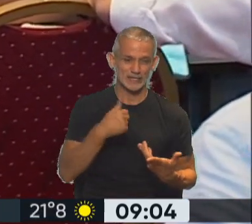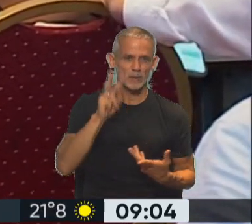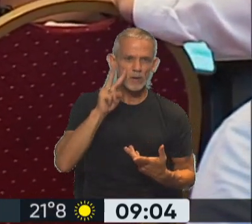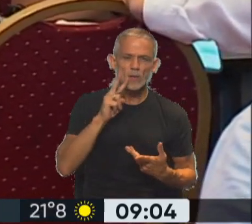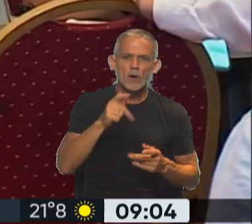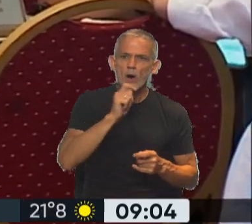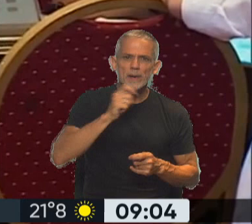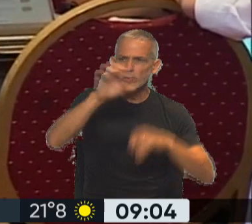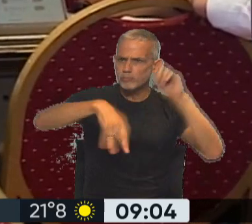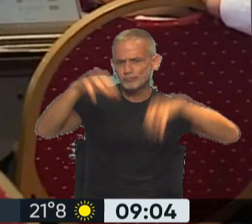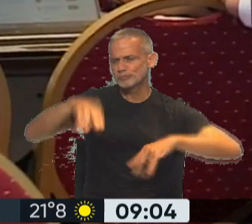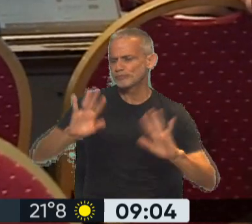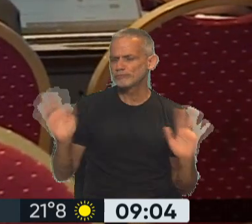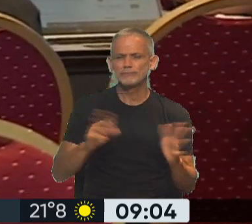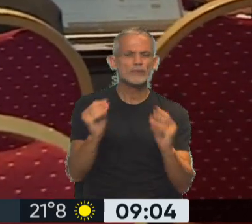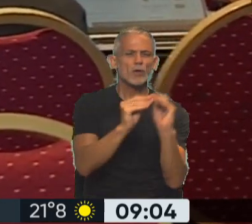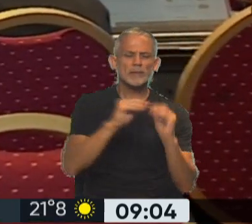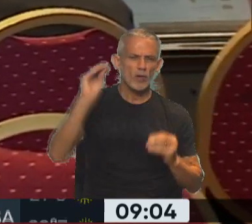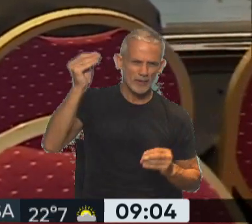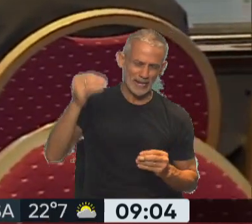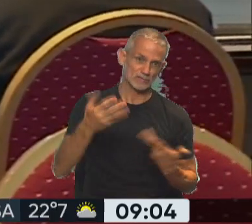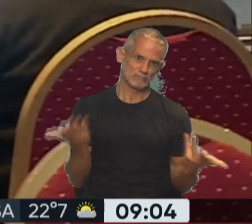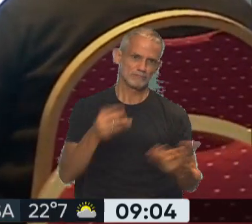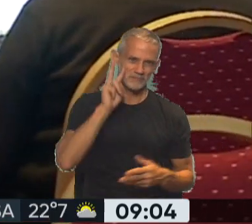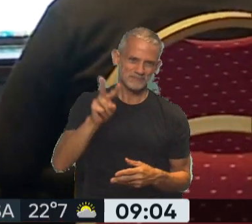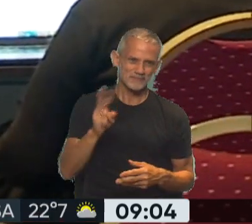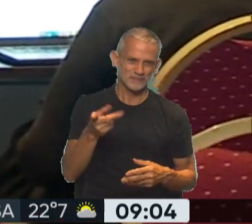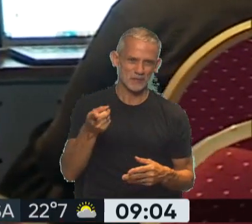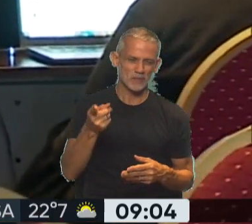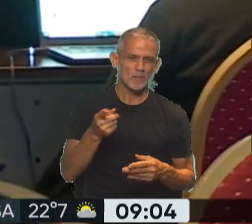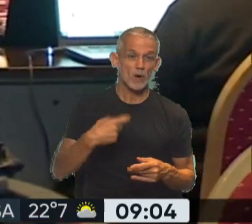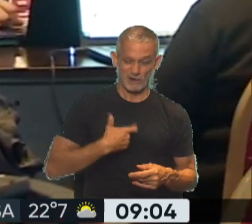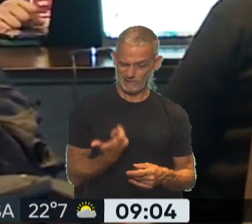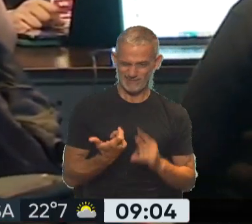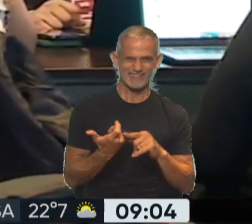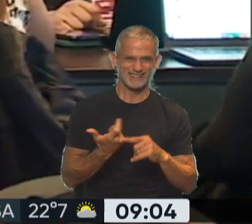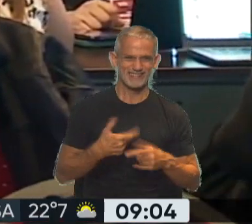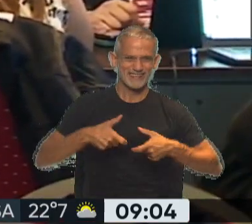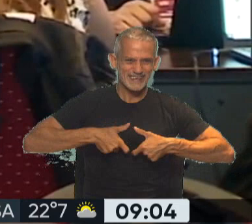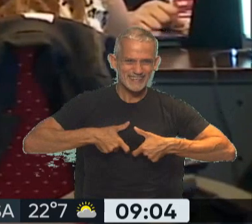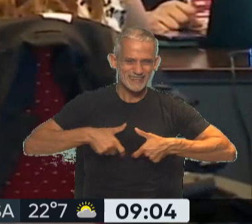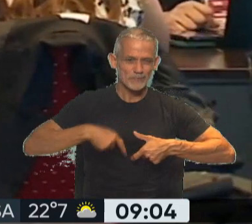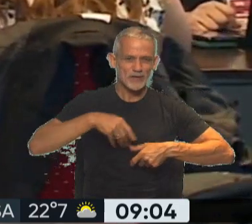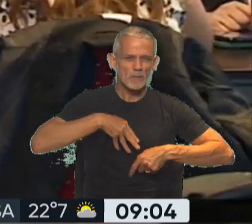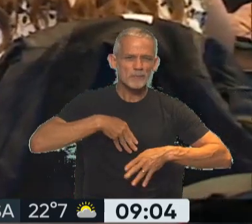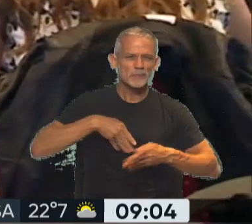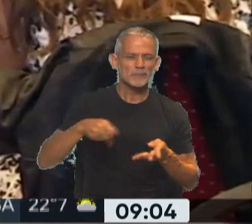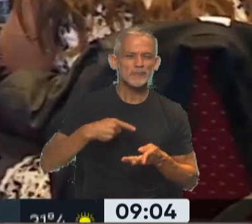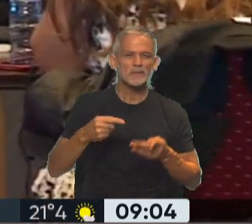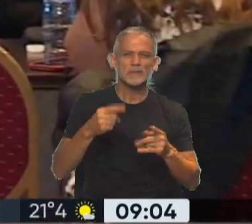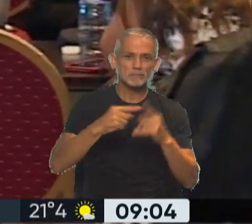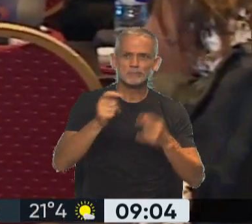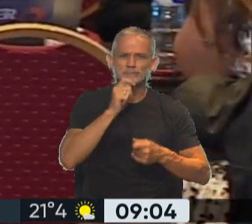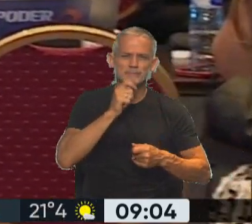muchísima prensa ahí en muchísimos colegas de Brasil hemos visto en el momento de la acreditación tal vez también por supuesto en la presencia de todos los medios